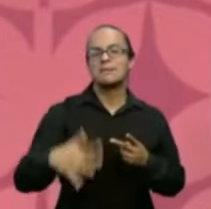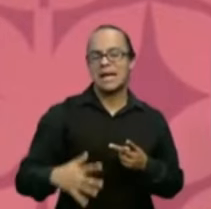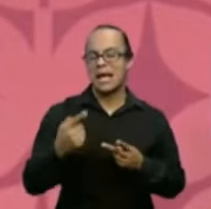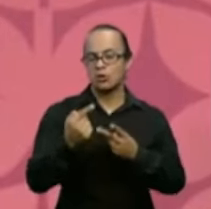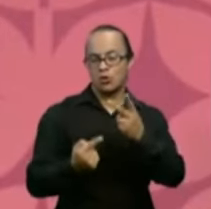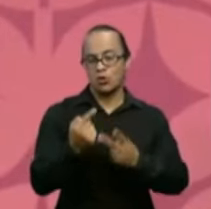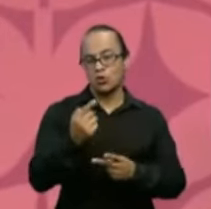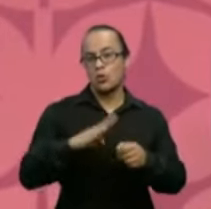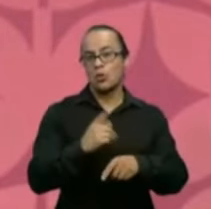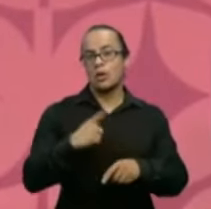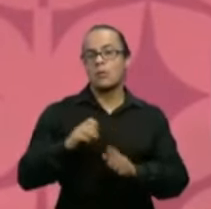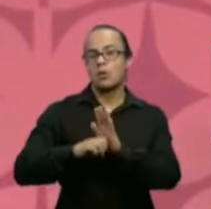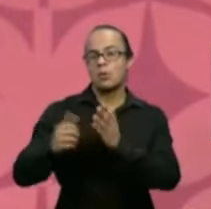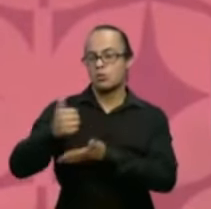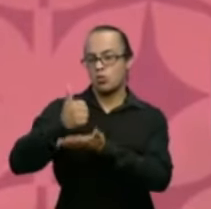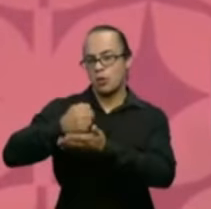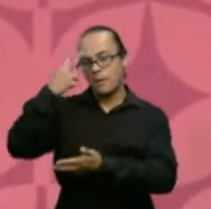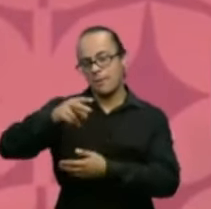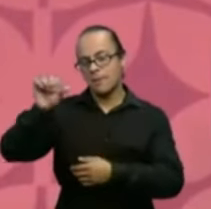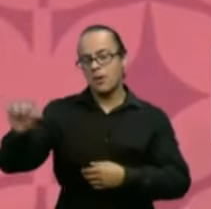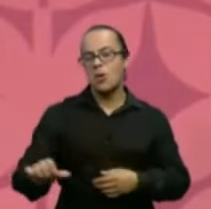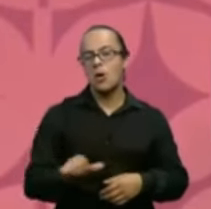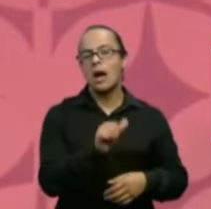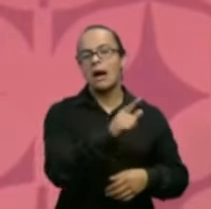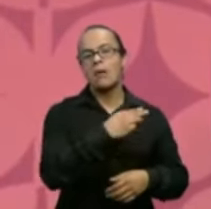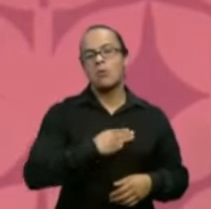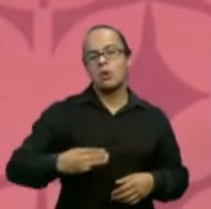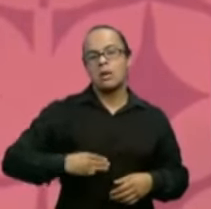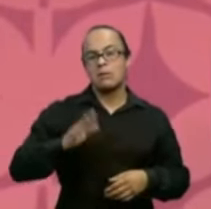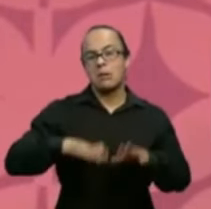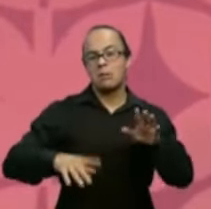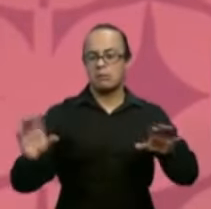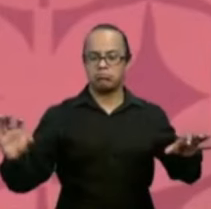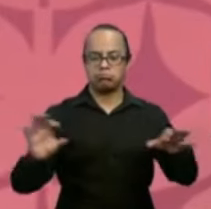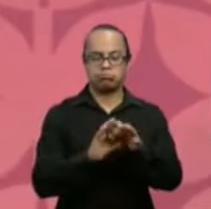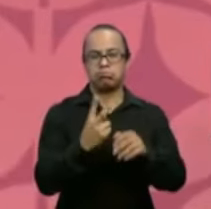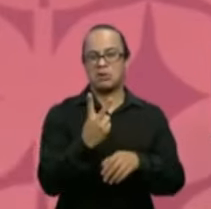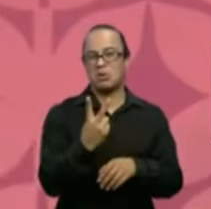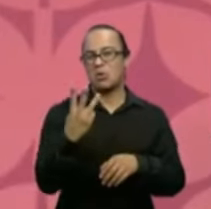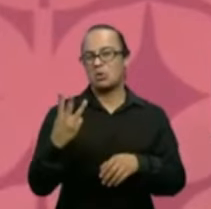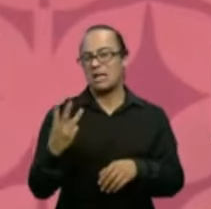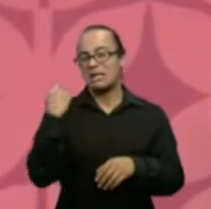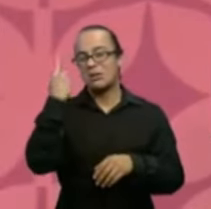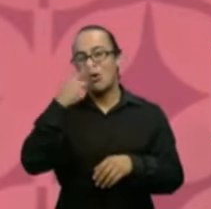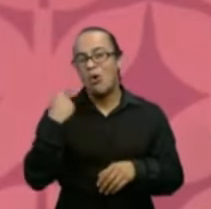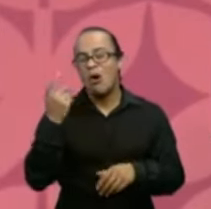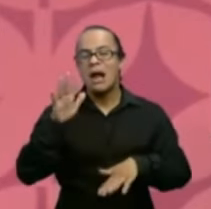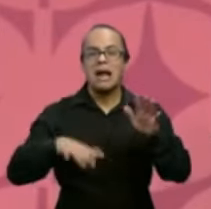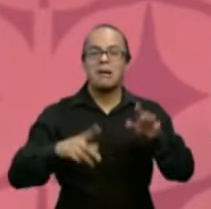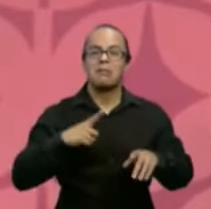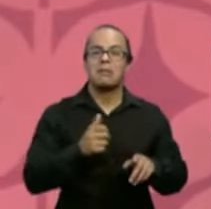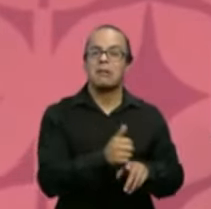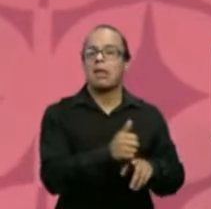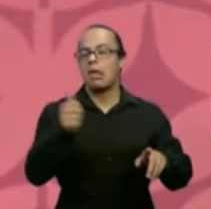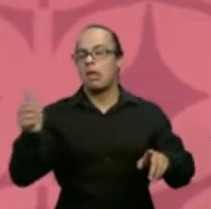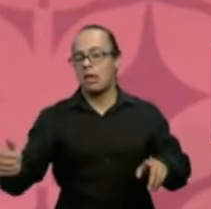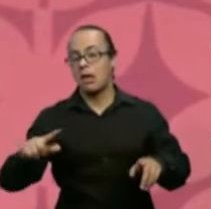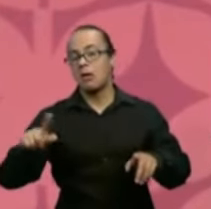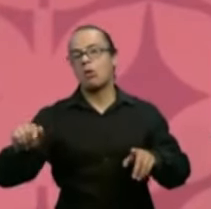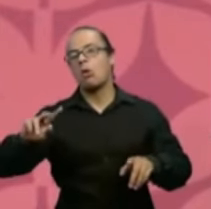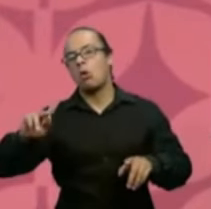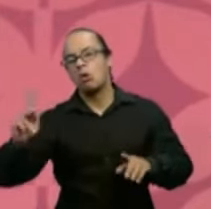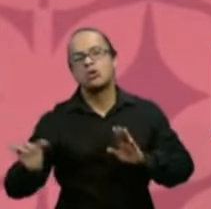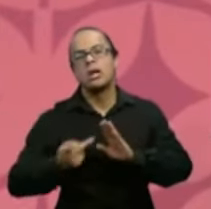¿Cuánto hacemos de la Ciudad de México al municipio? A veces 2 horas, 3 horas, y eso de ida, y luego de regreso